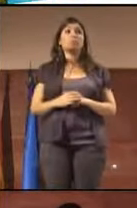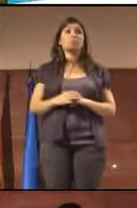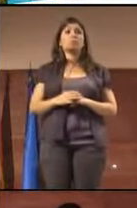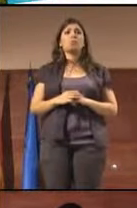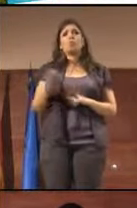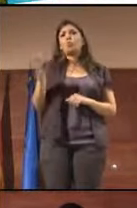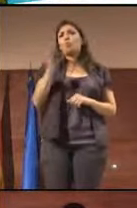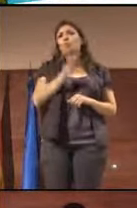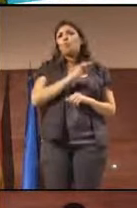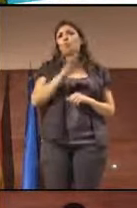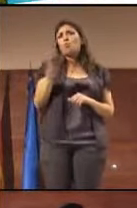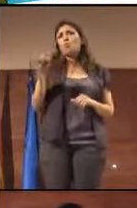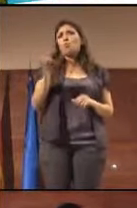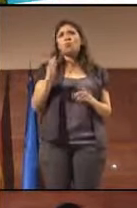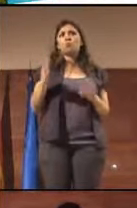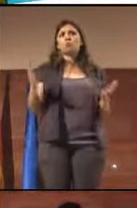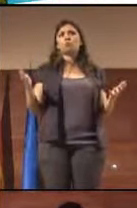incluso,